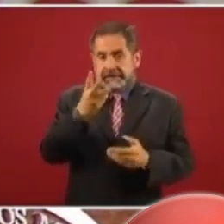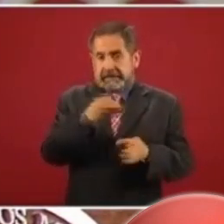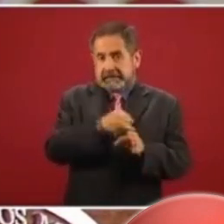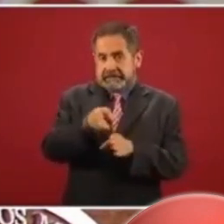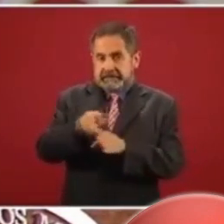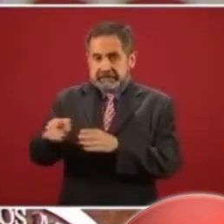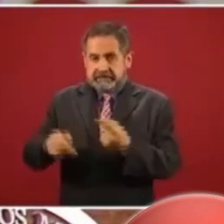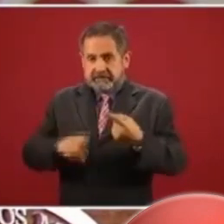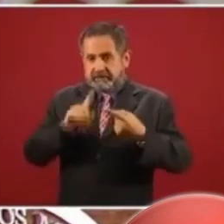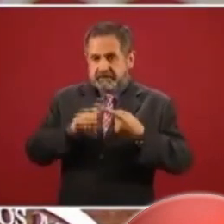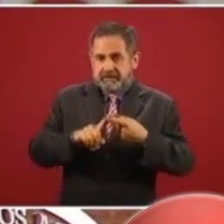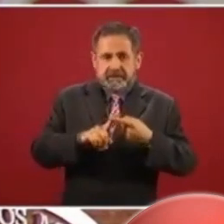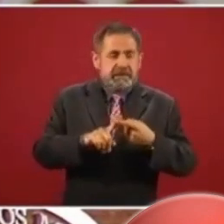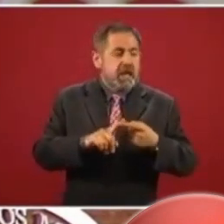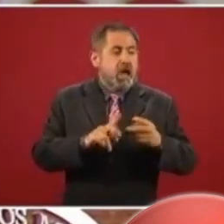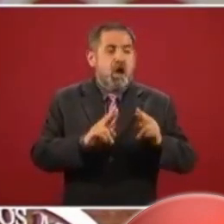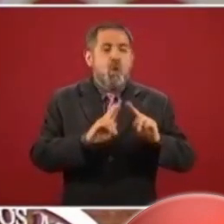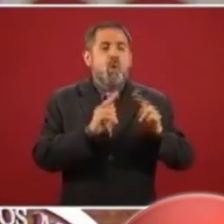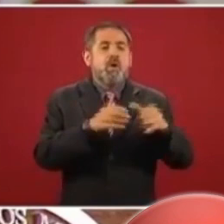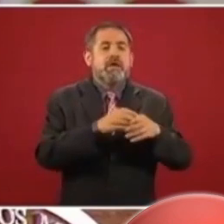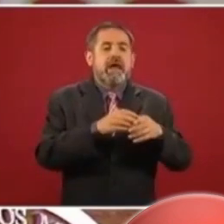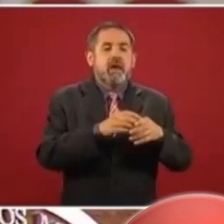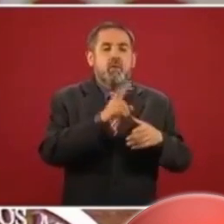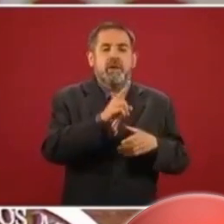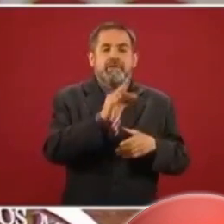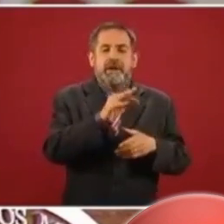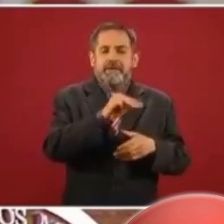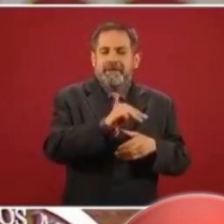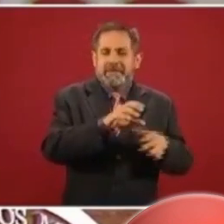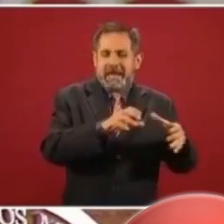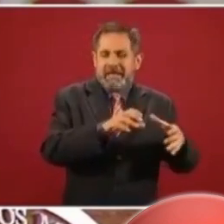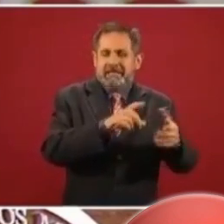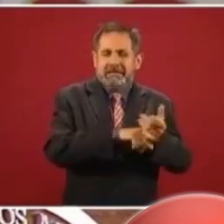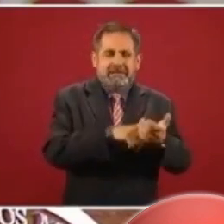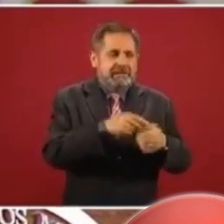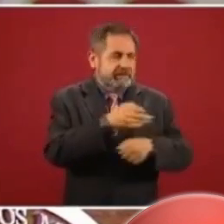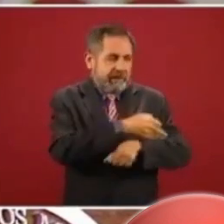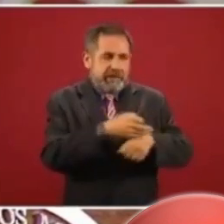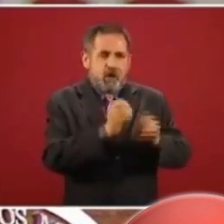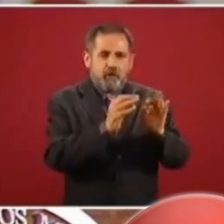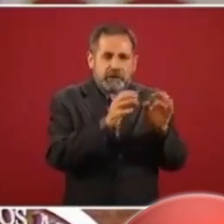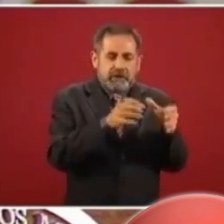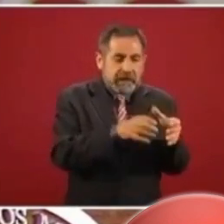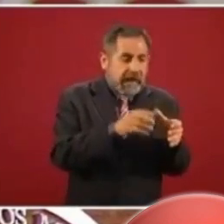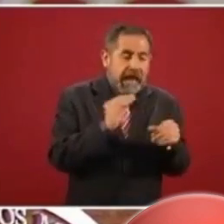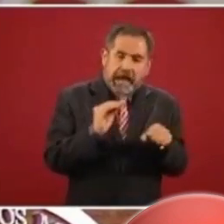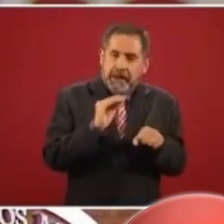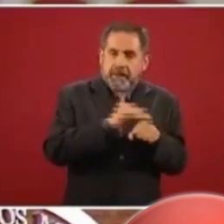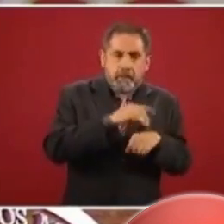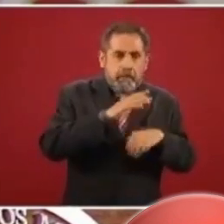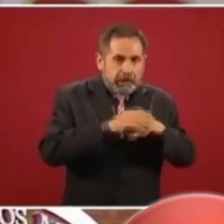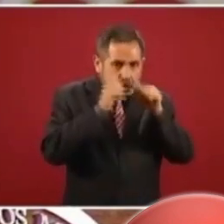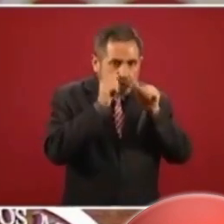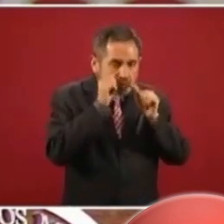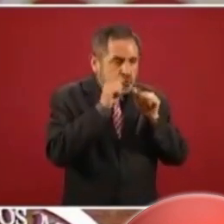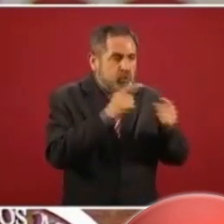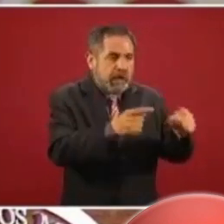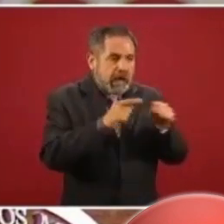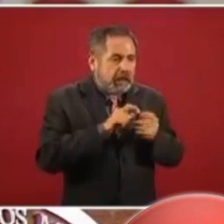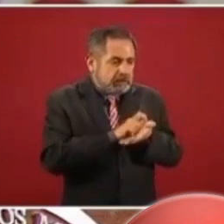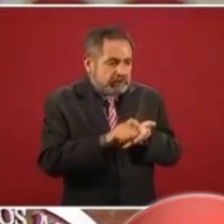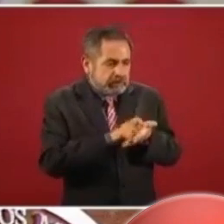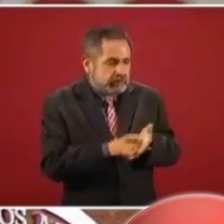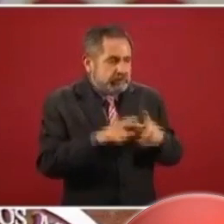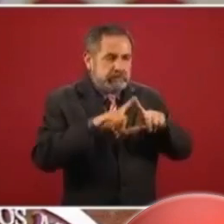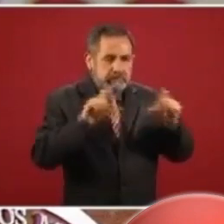un lado, en las unidades de medicina familiar, que podamos incrementar el número de consultas de medicina